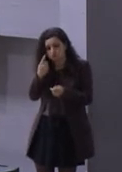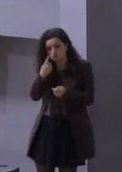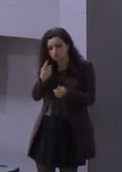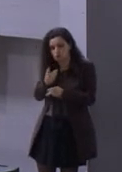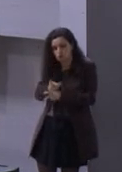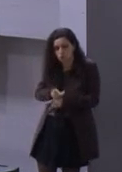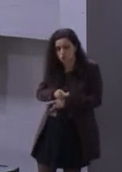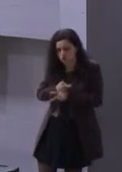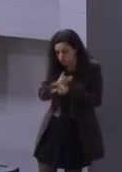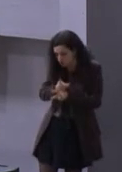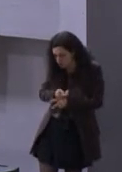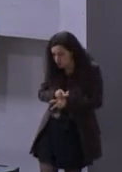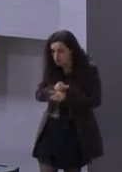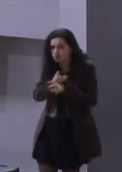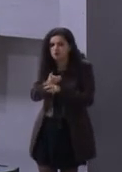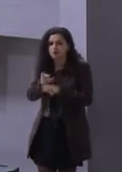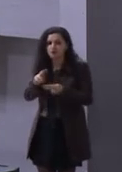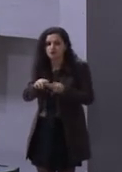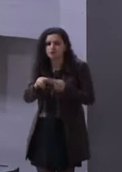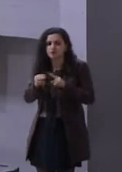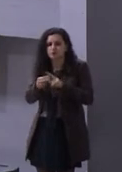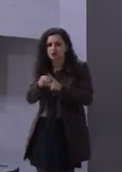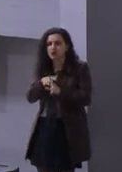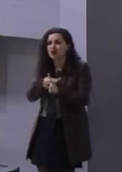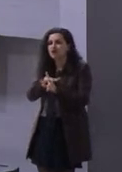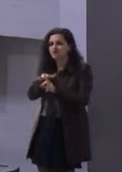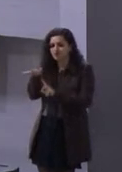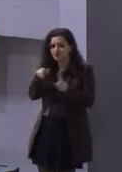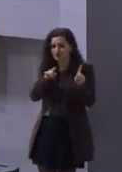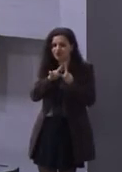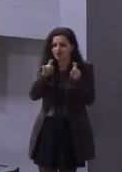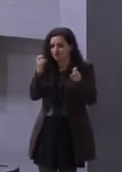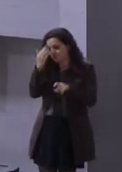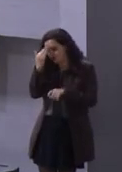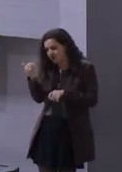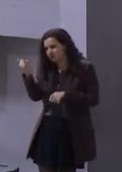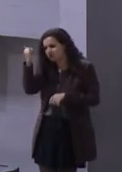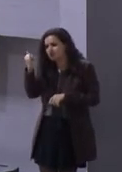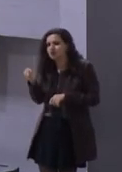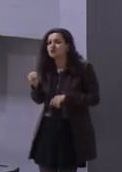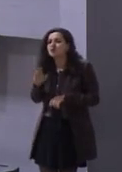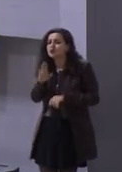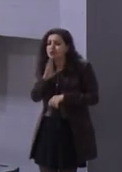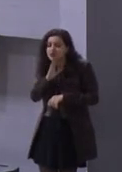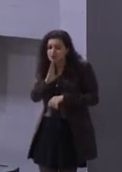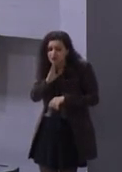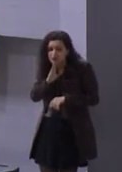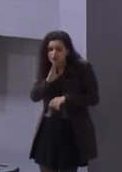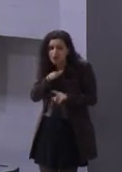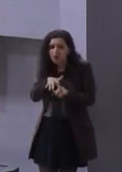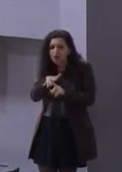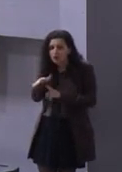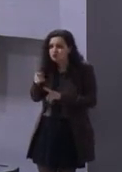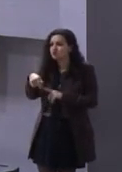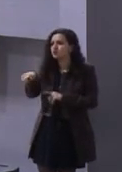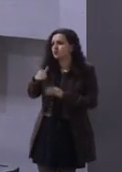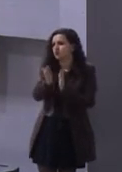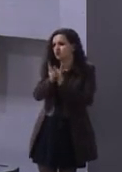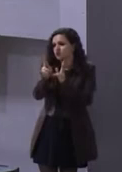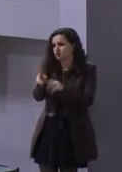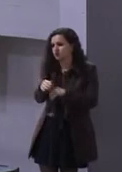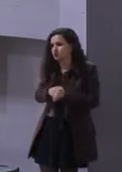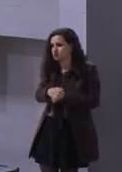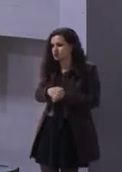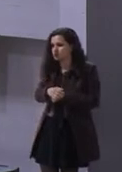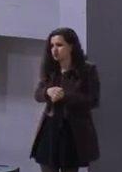cuidado en relación con afectar este tema académico, porque los únicos que se perjudicarían serían ustedes,